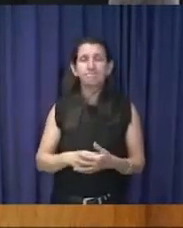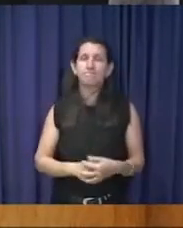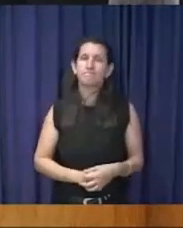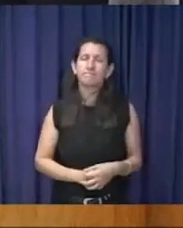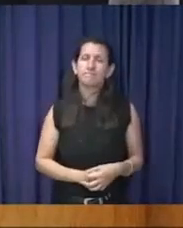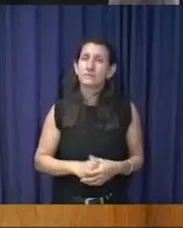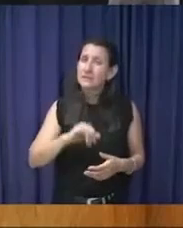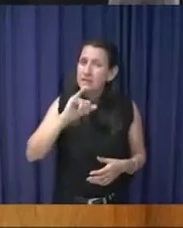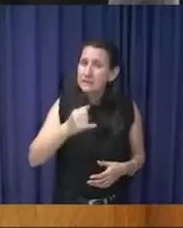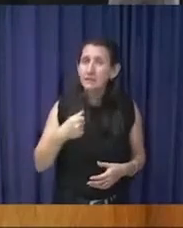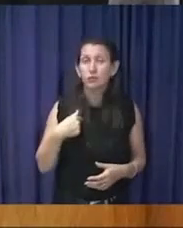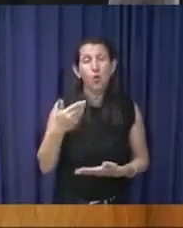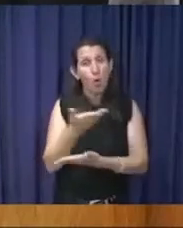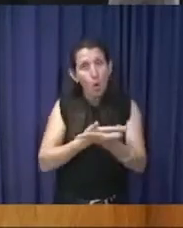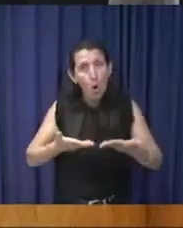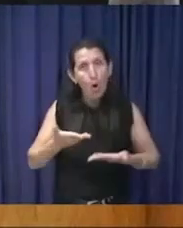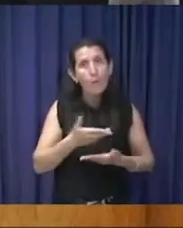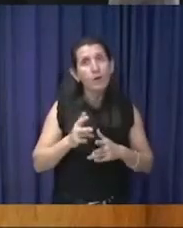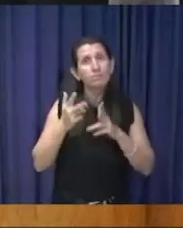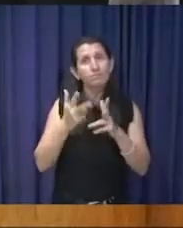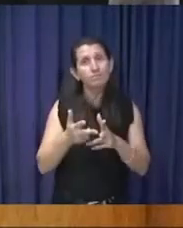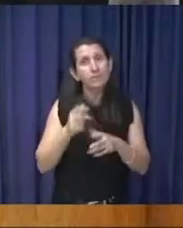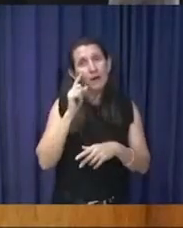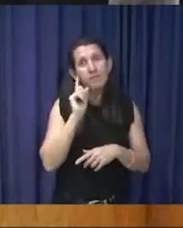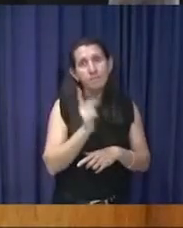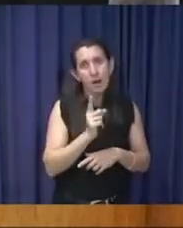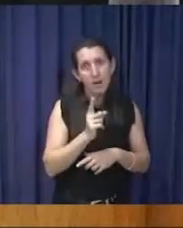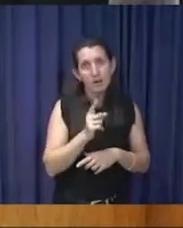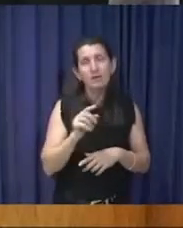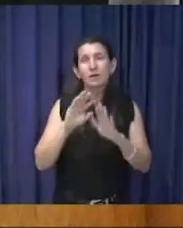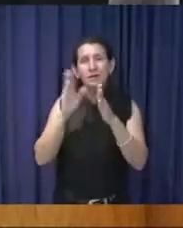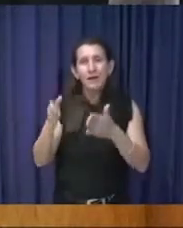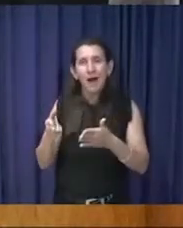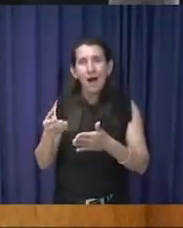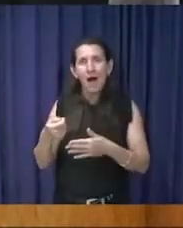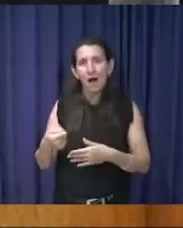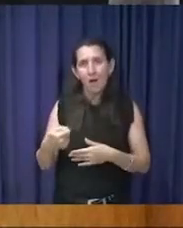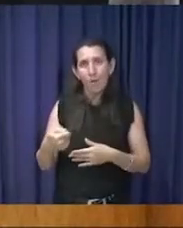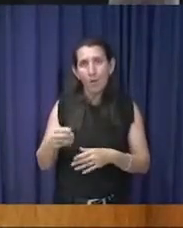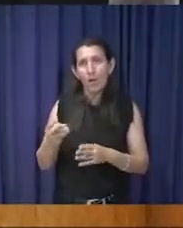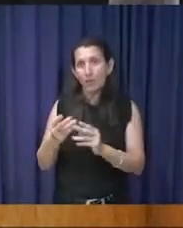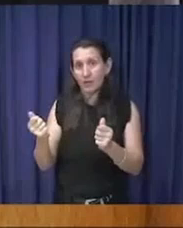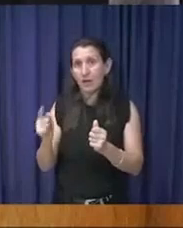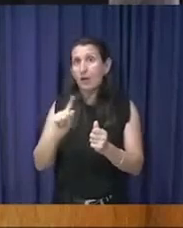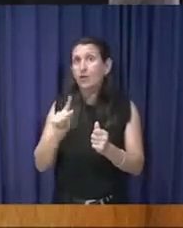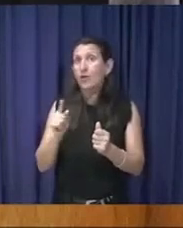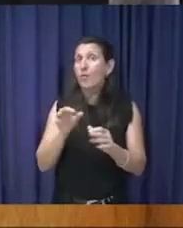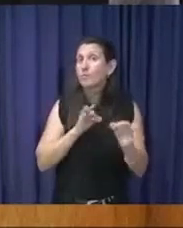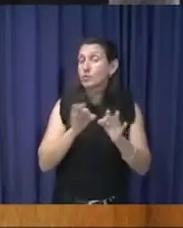Sí, comparto algo que dice, que el riesgo de que la caja desaparezca está, pero no por un proyecto de